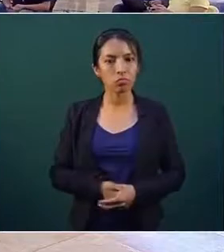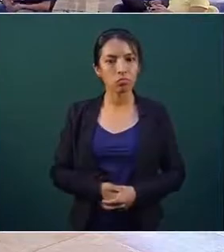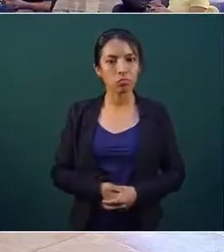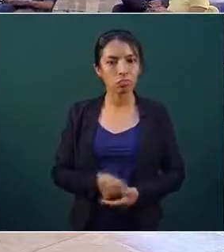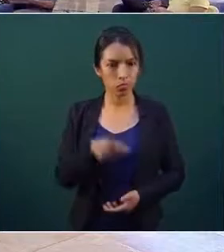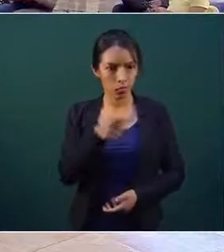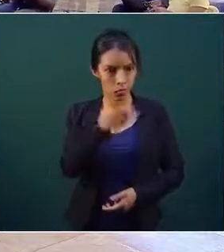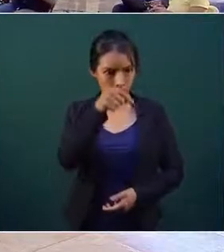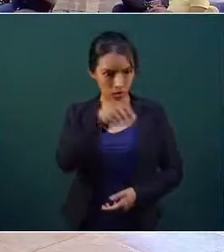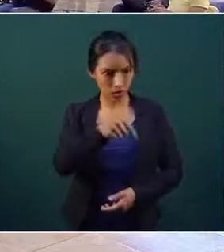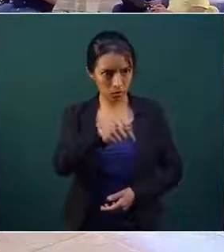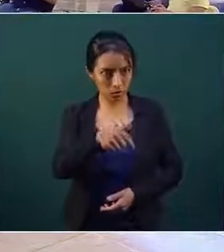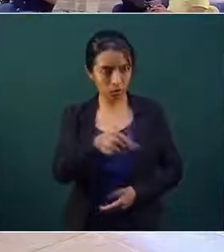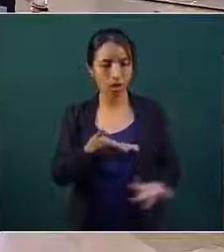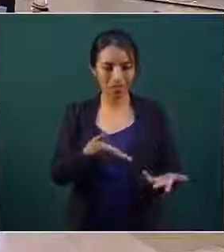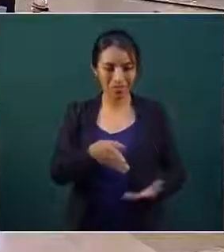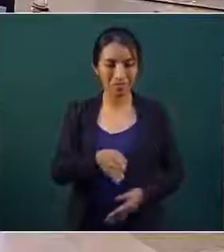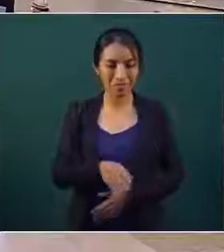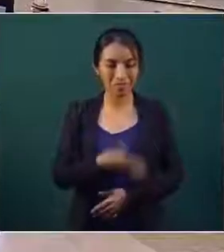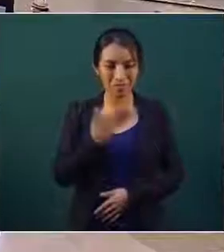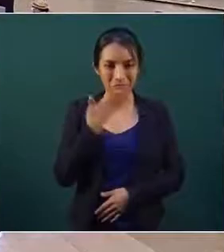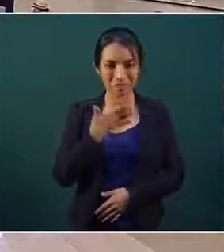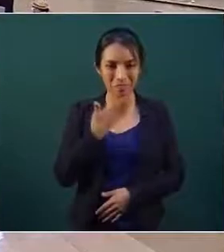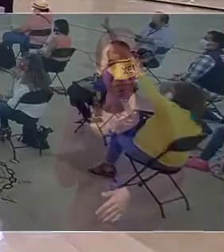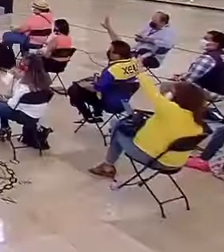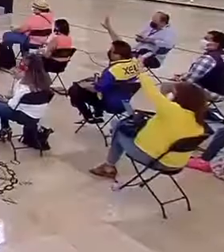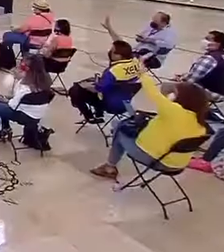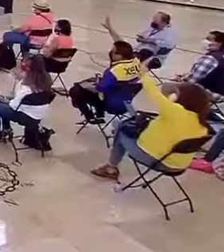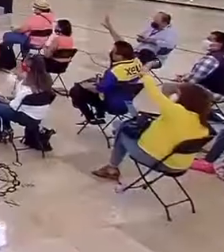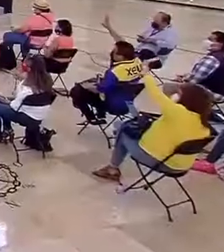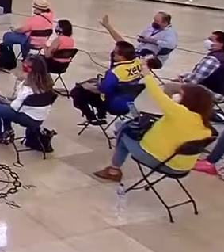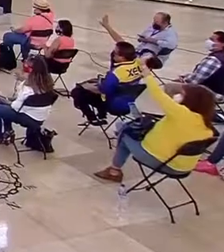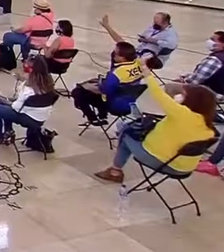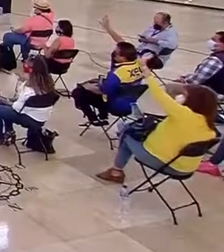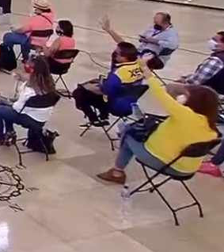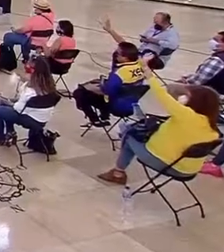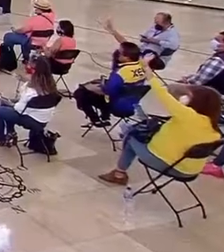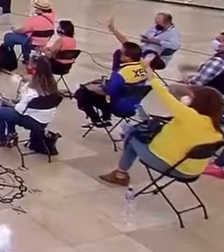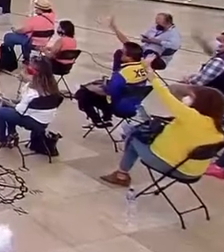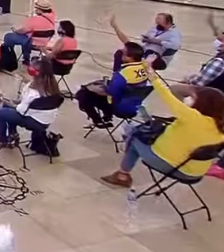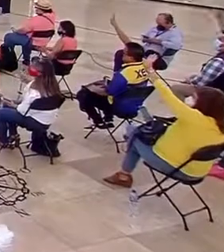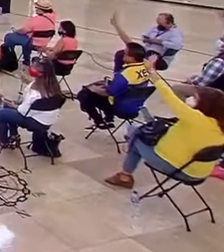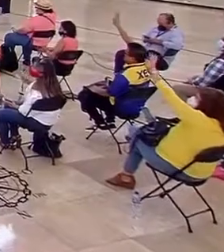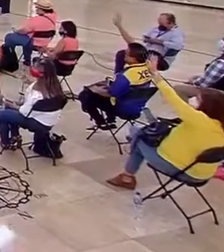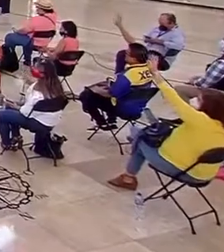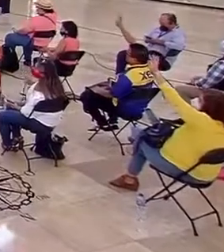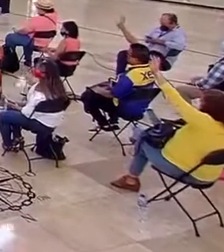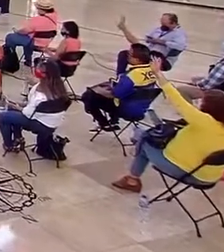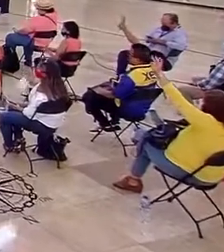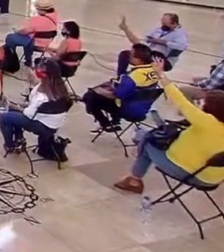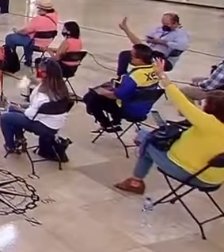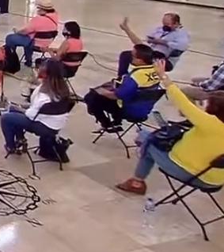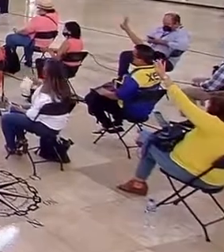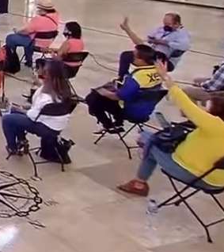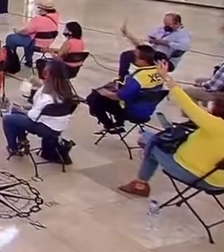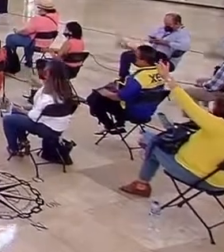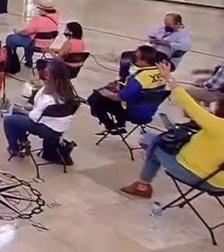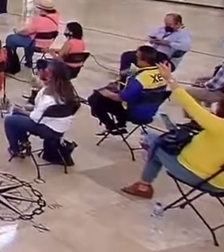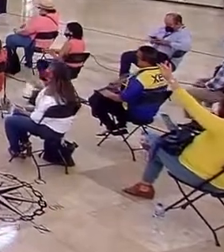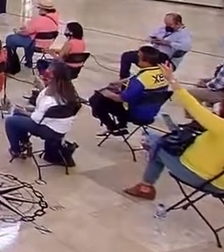de aquí. Ah, qué bueno, salió. Porque sí vamos a hacerlo así, Nacional y